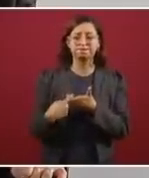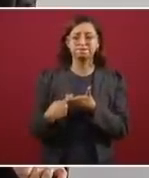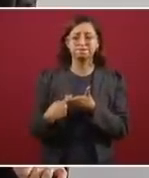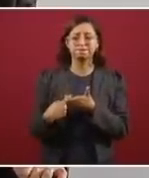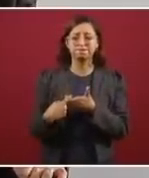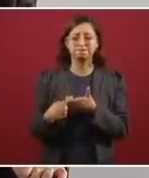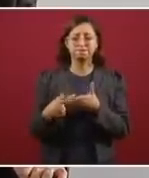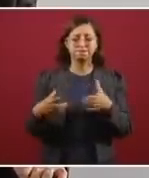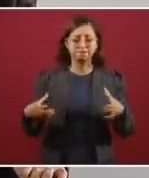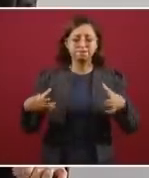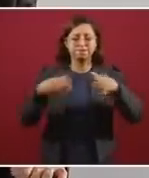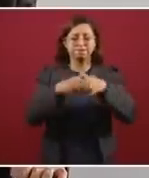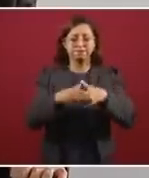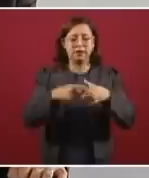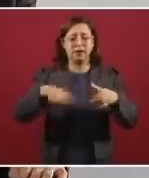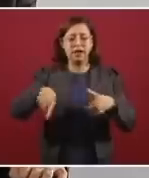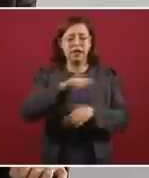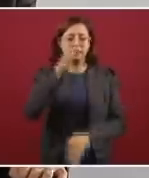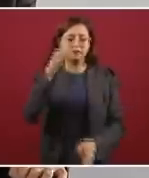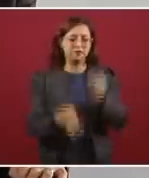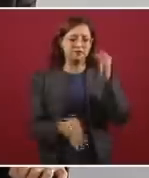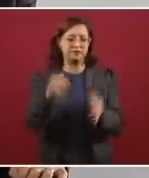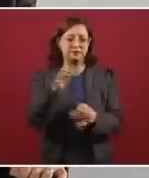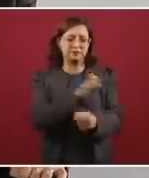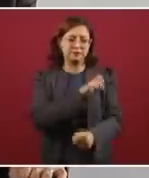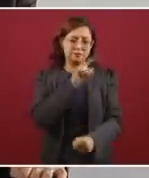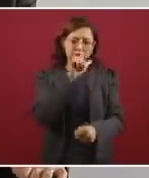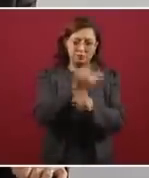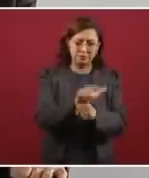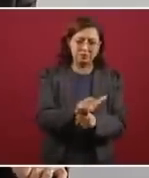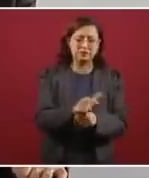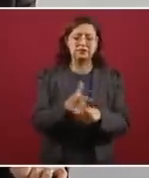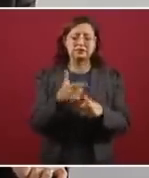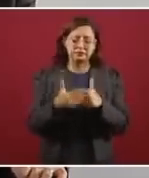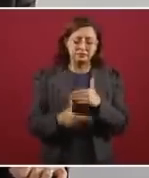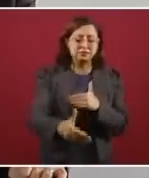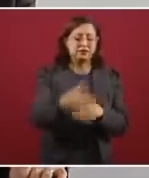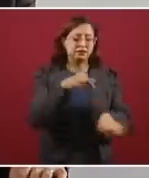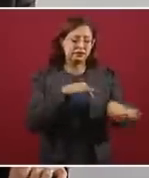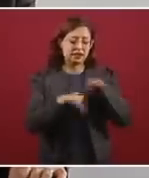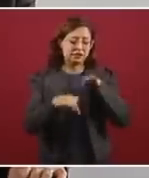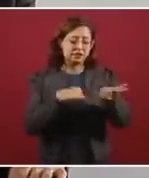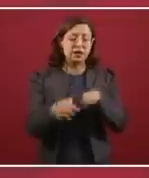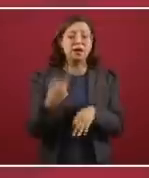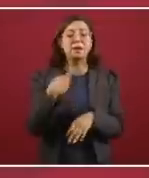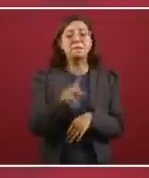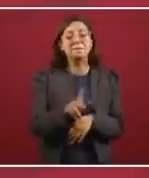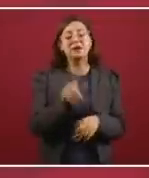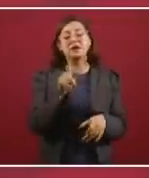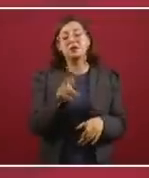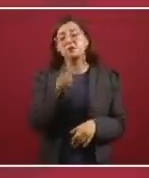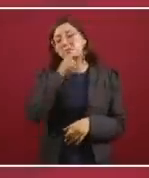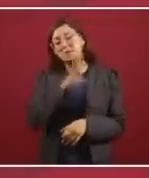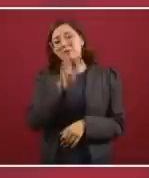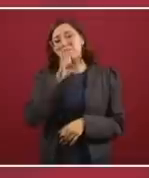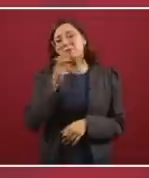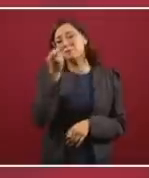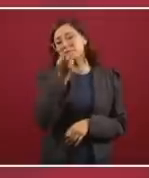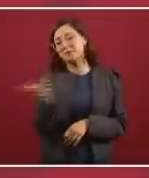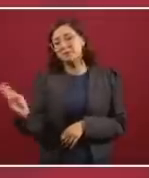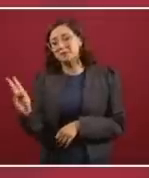la Fiscalía Especial, sin embargo, ellos me pidieron